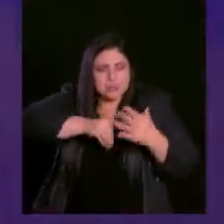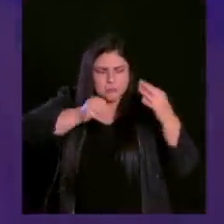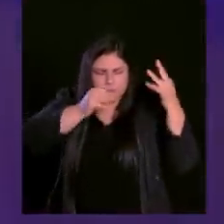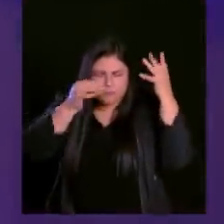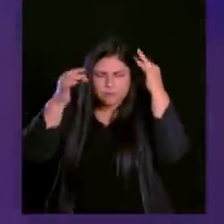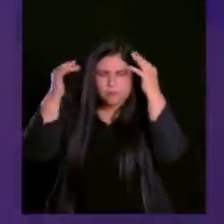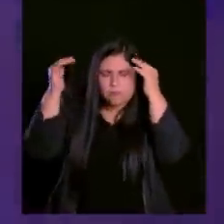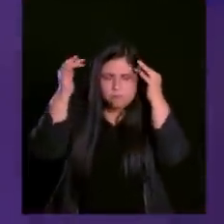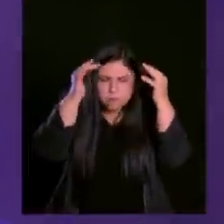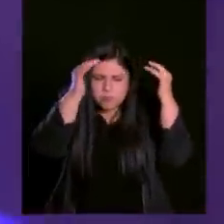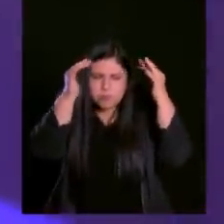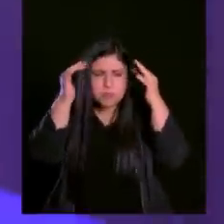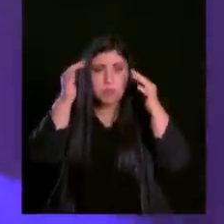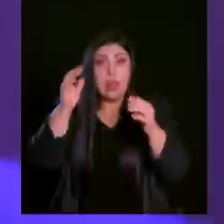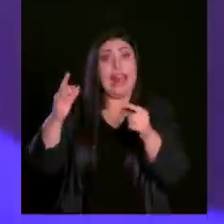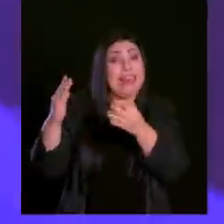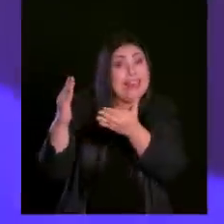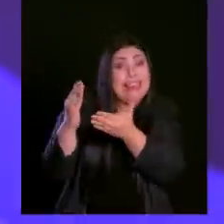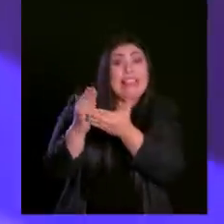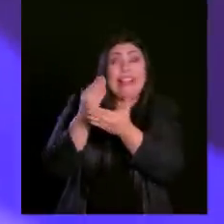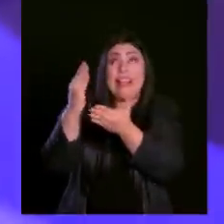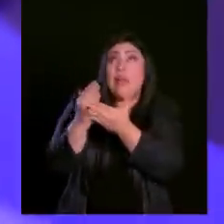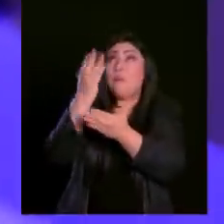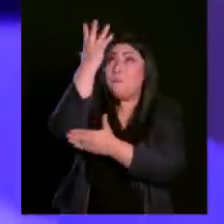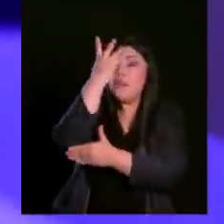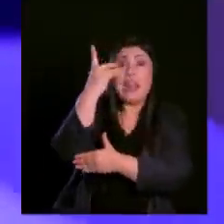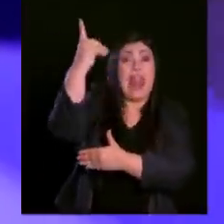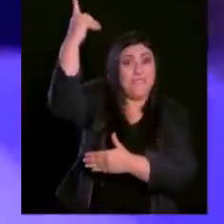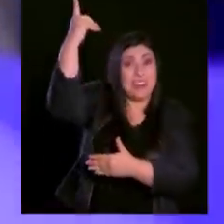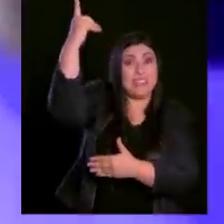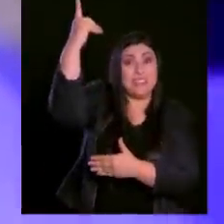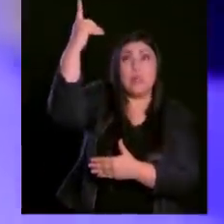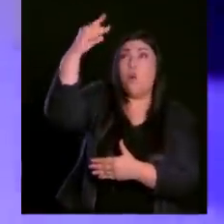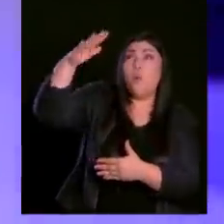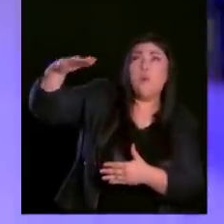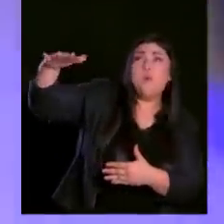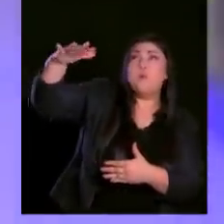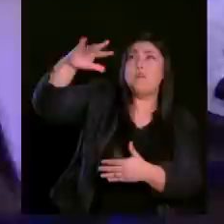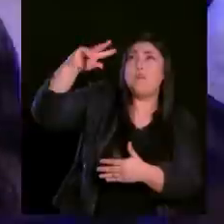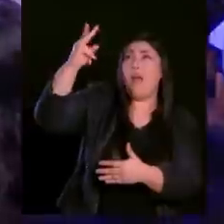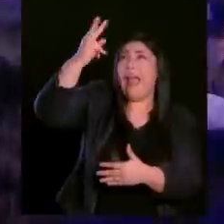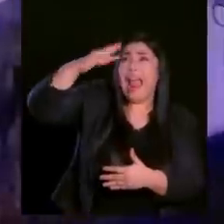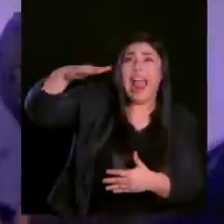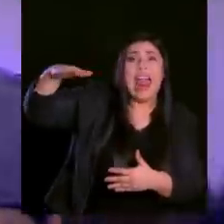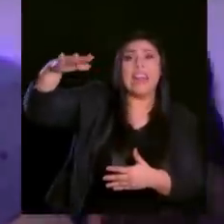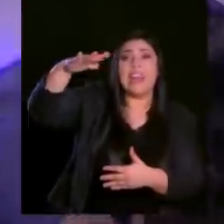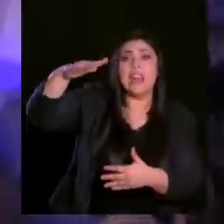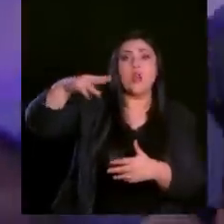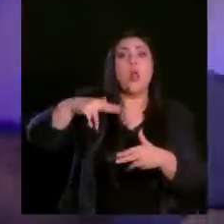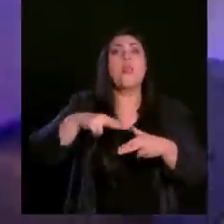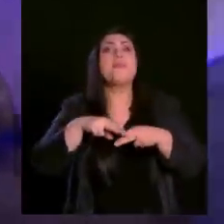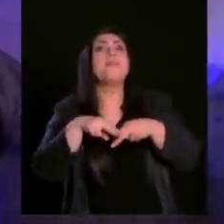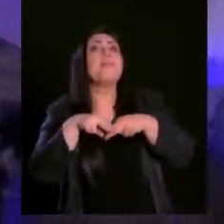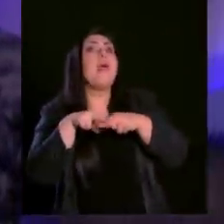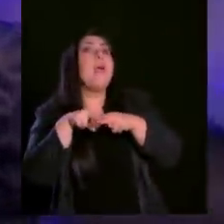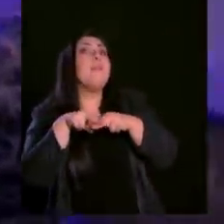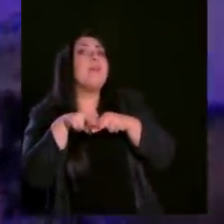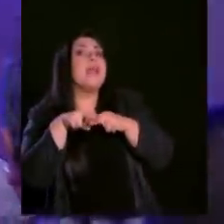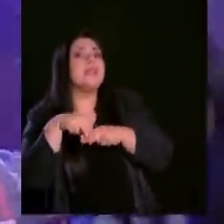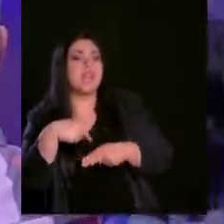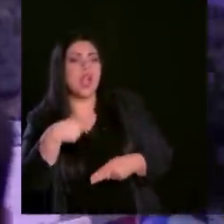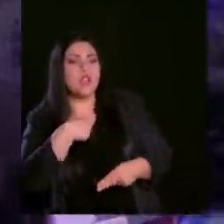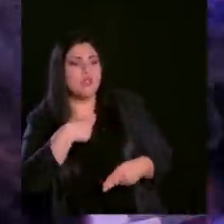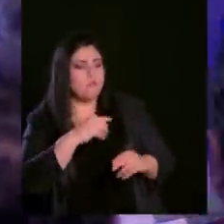la palabra del reino va a tener tanto efecto en tu vida así como la aprendas a proteger pero